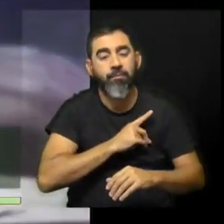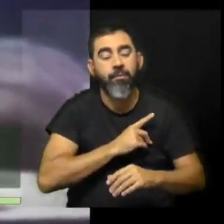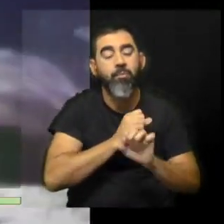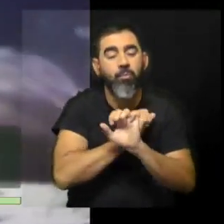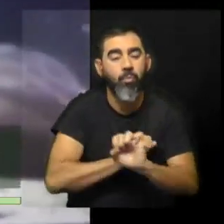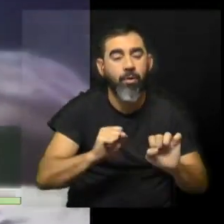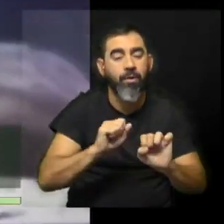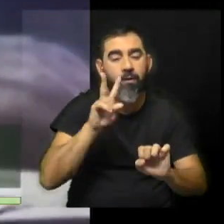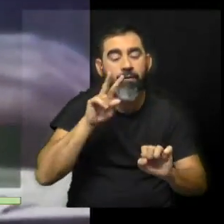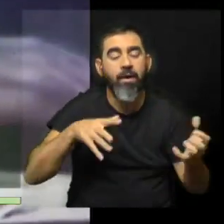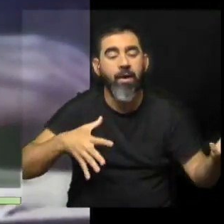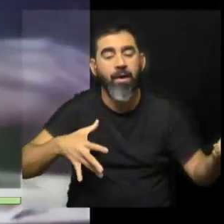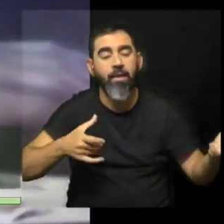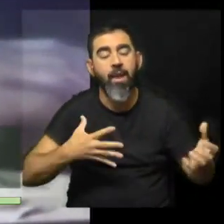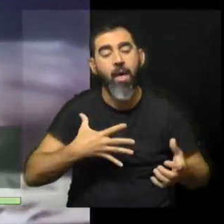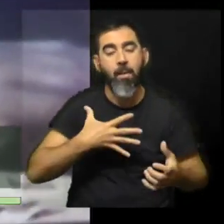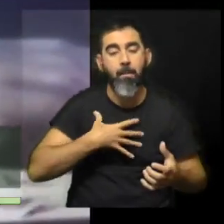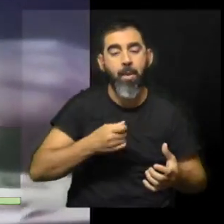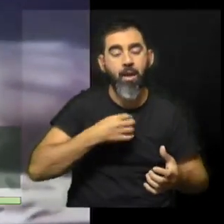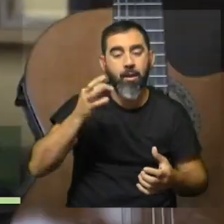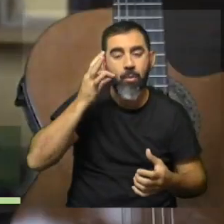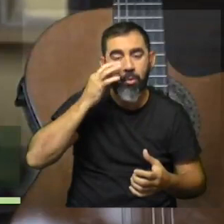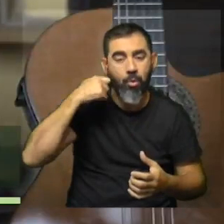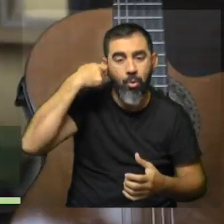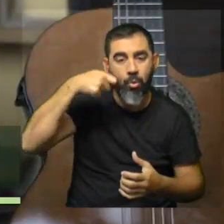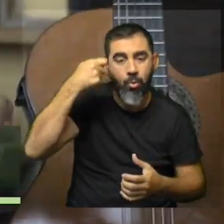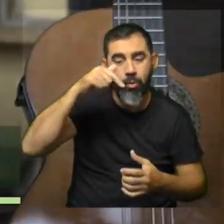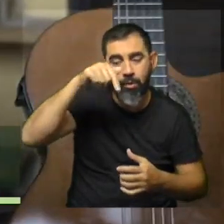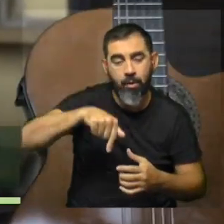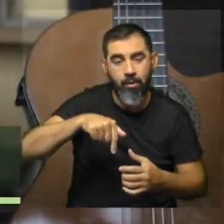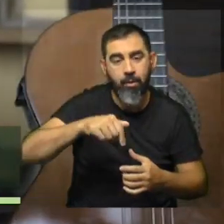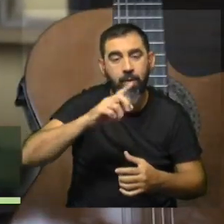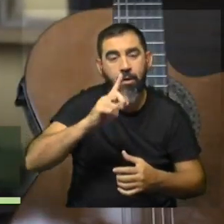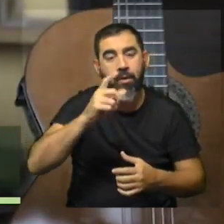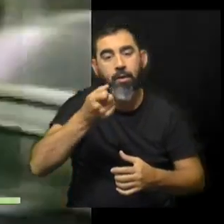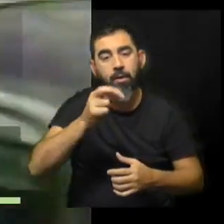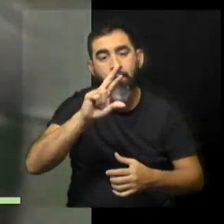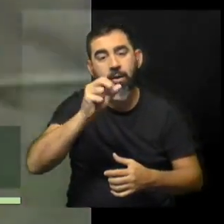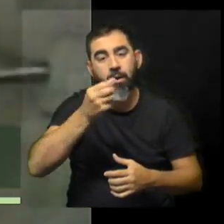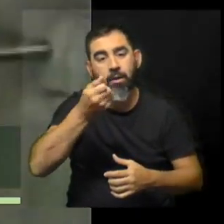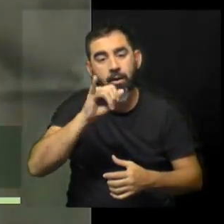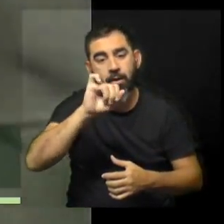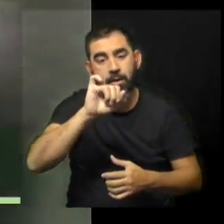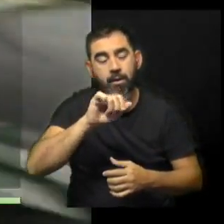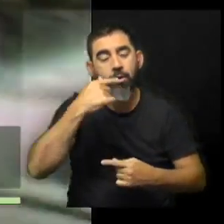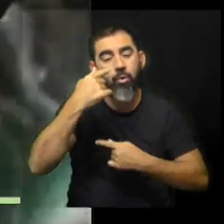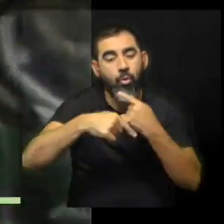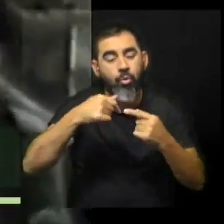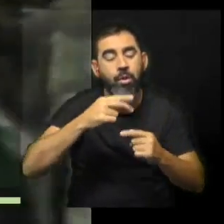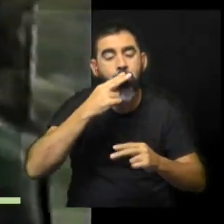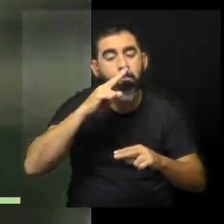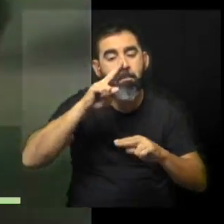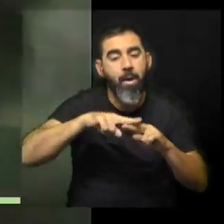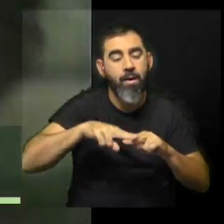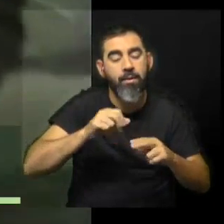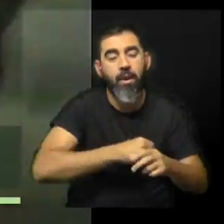ver Guitarra Blanca, un documental de un amigo de la casa, de Aldo Garay. Exactamente, y esto es parte de un ciclo que seguirá adelante todos los martes,